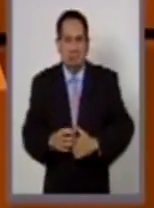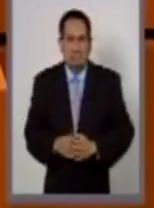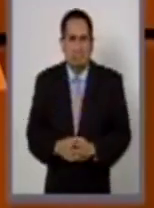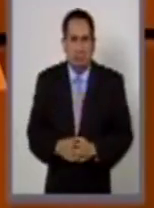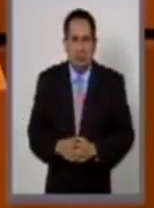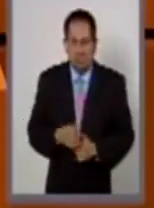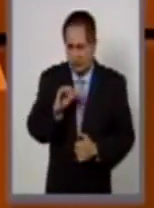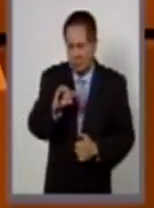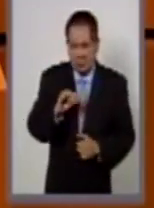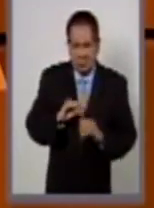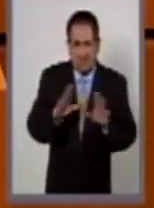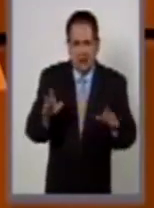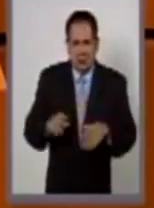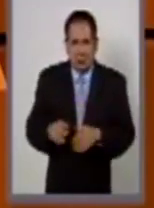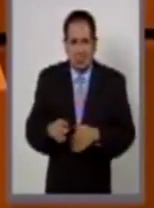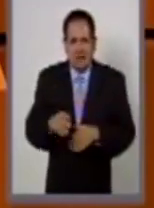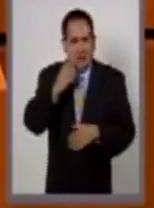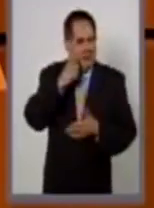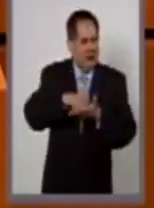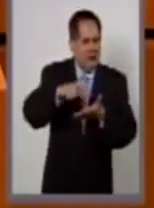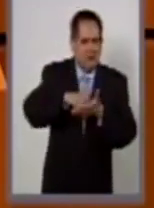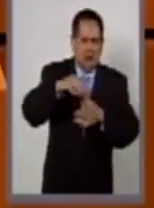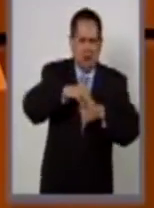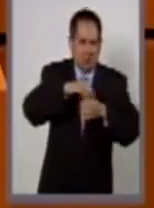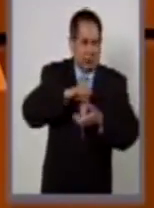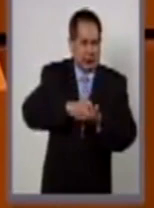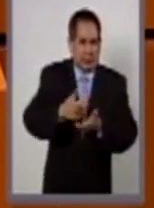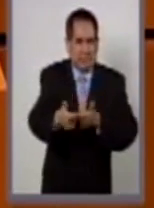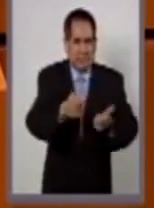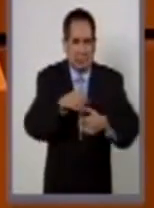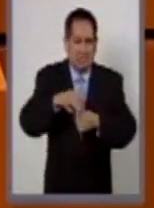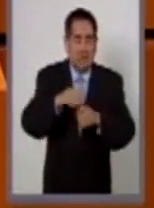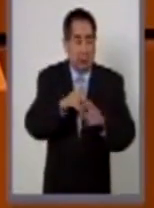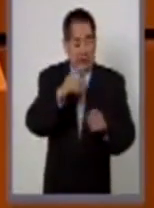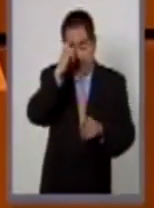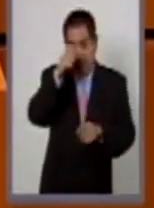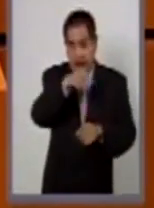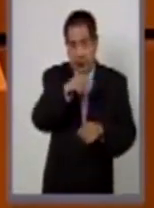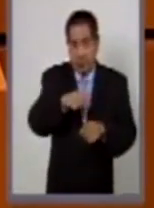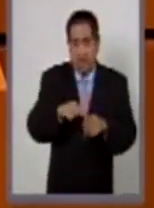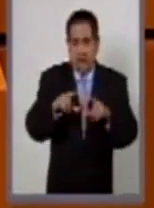Sí, sí, se montan, compran muchos votos, ya inventaron las